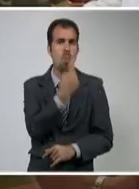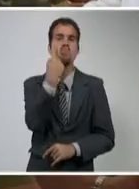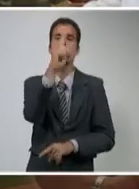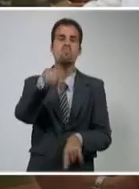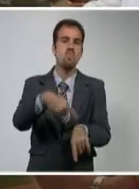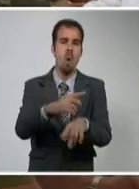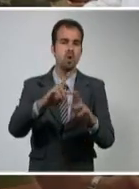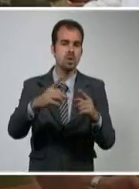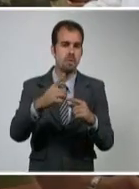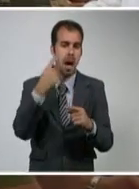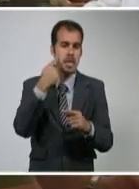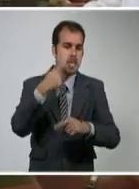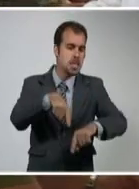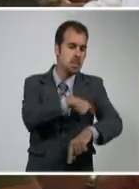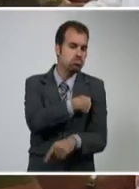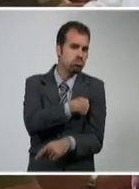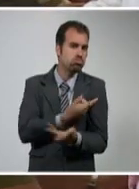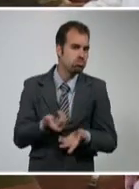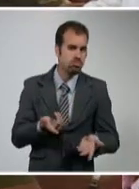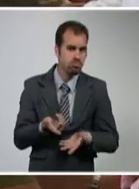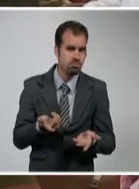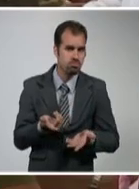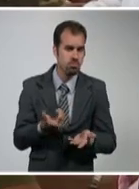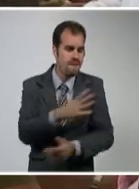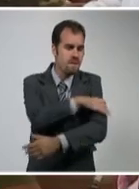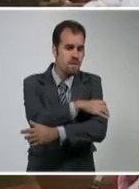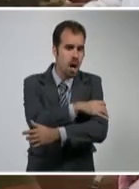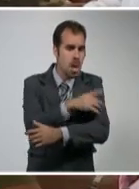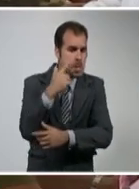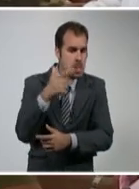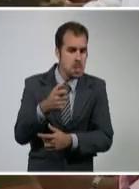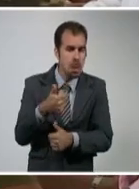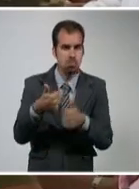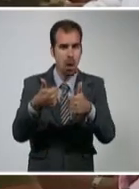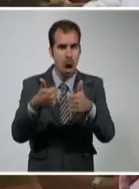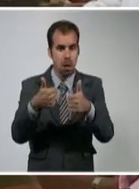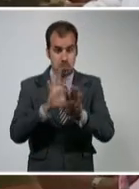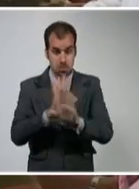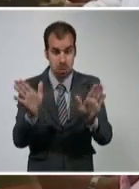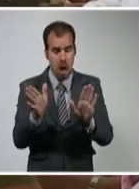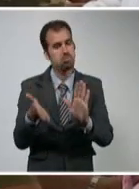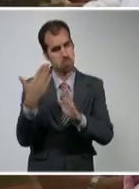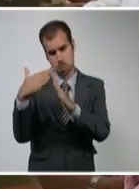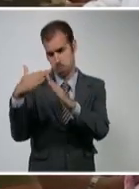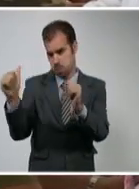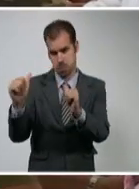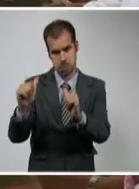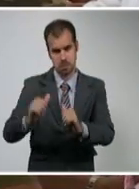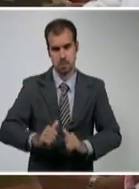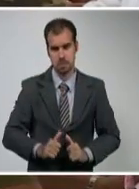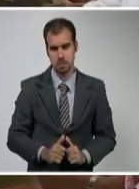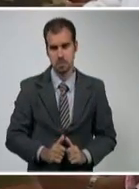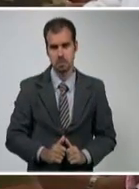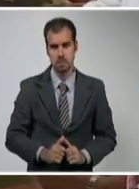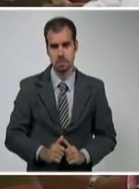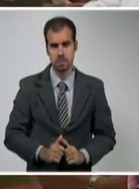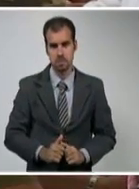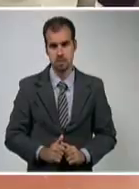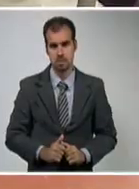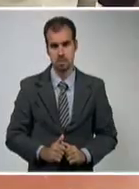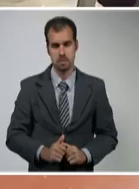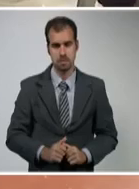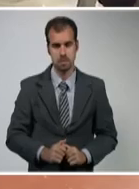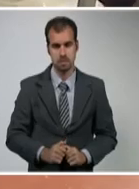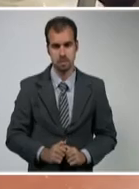y presión y ya como están de alta, no sienten nada, se le apunta en su hoja de tratamiento adverso y se van para su